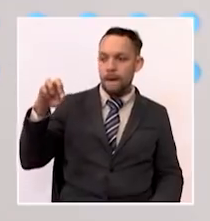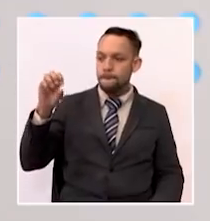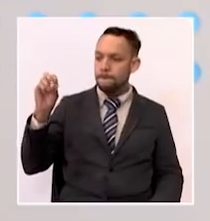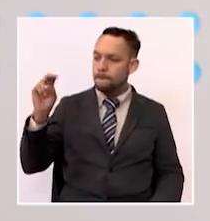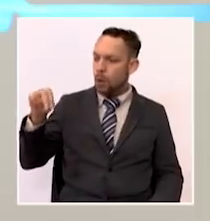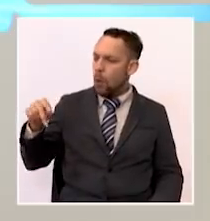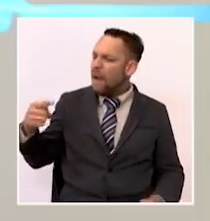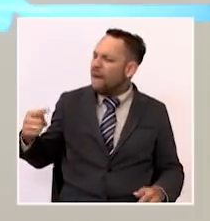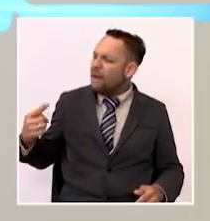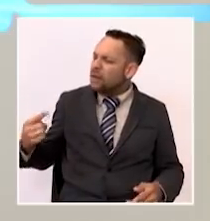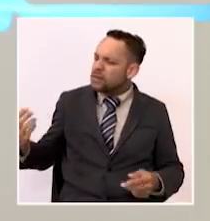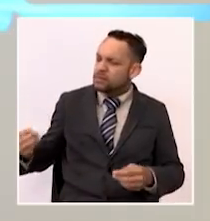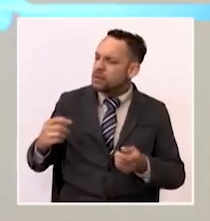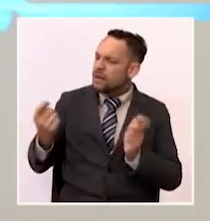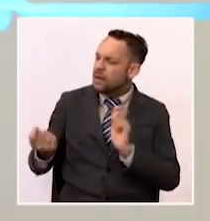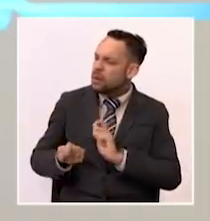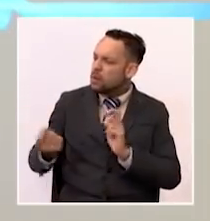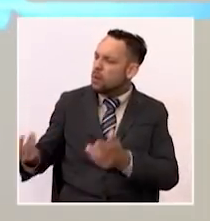cambiar esto? Bueno,